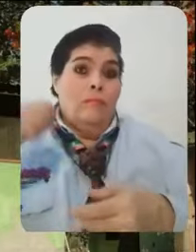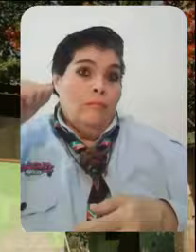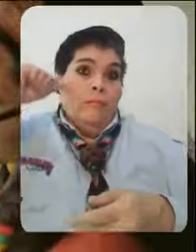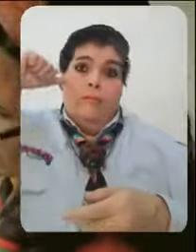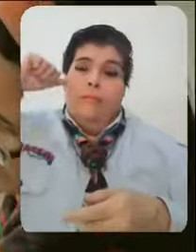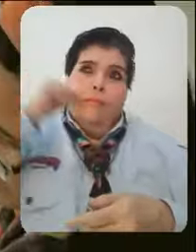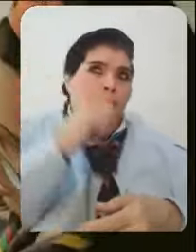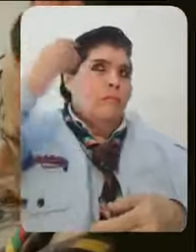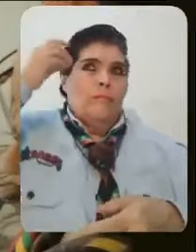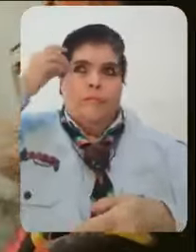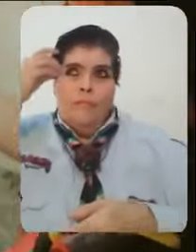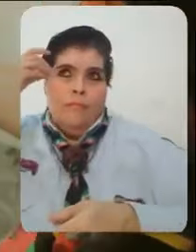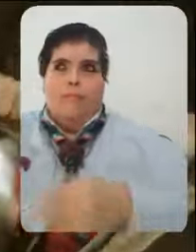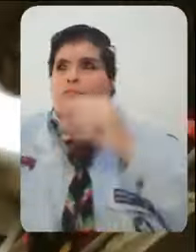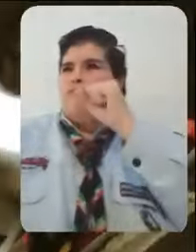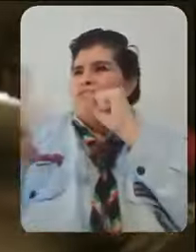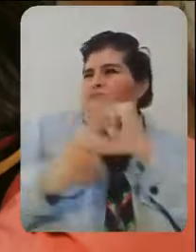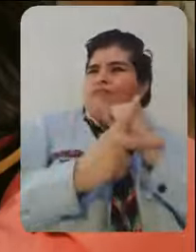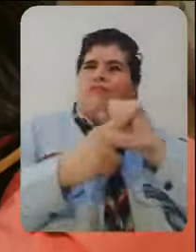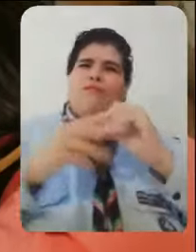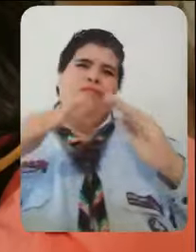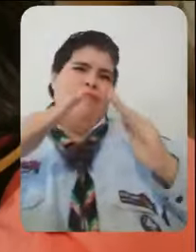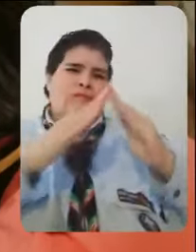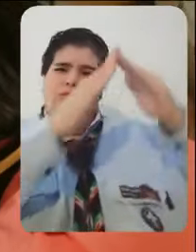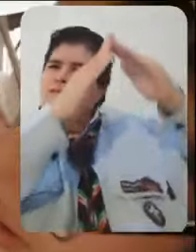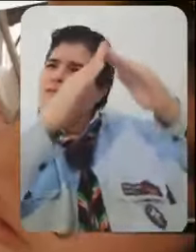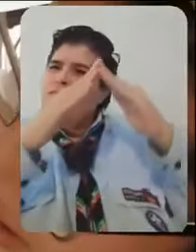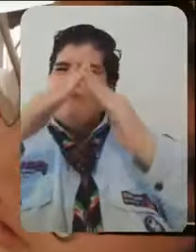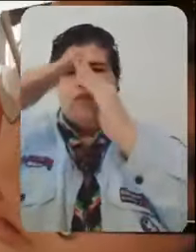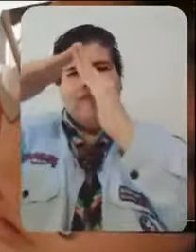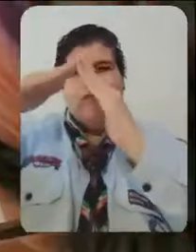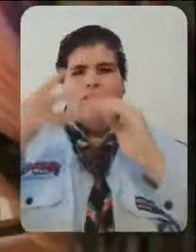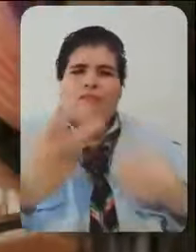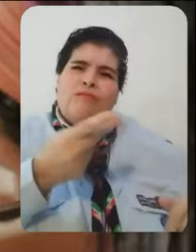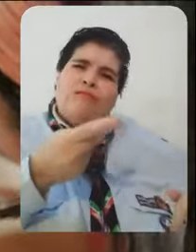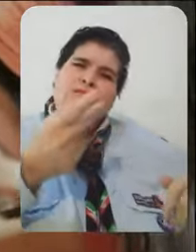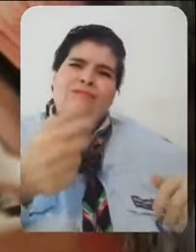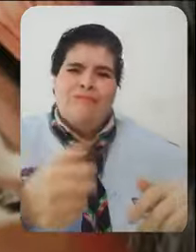Cuando nos necesite Dios, la patria, el hogar.